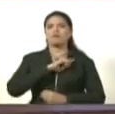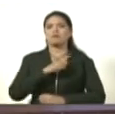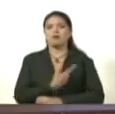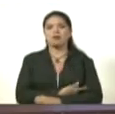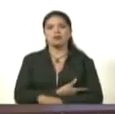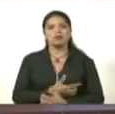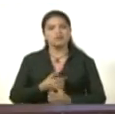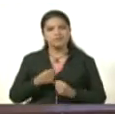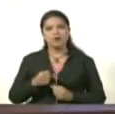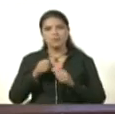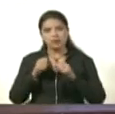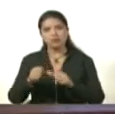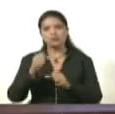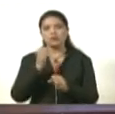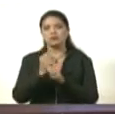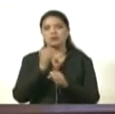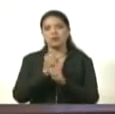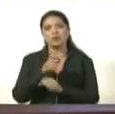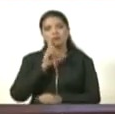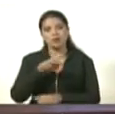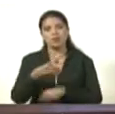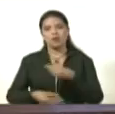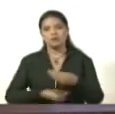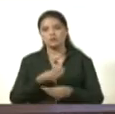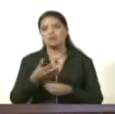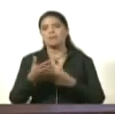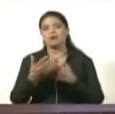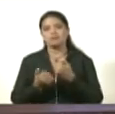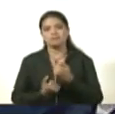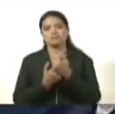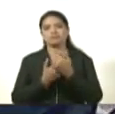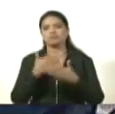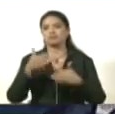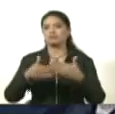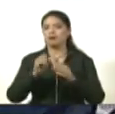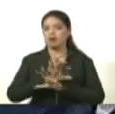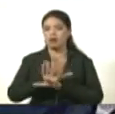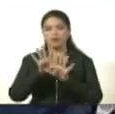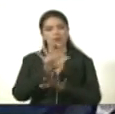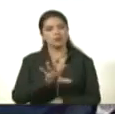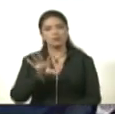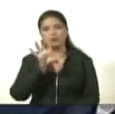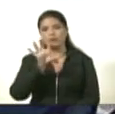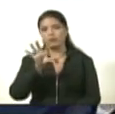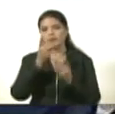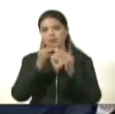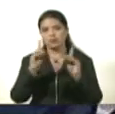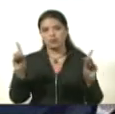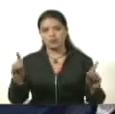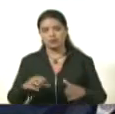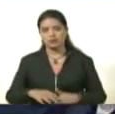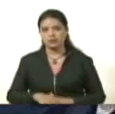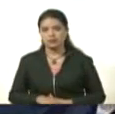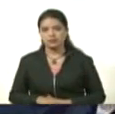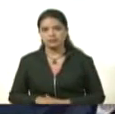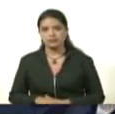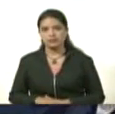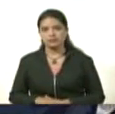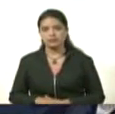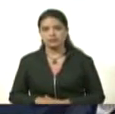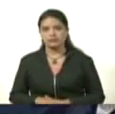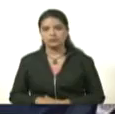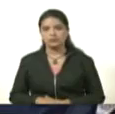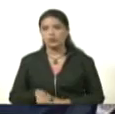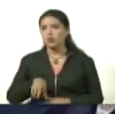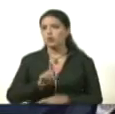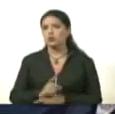Para seguir haciendo el trabajo que tenemos que hacer para la estabilidad, por supuesto, del país y de la democracia. Yo lo único que